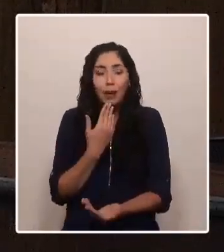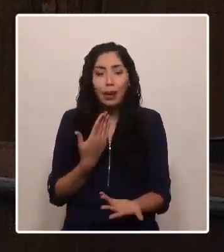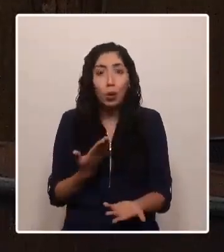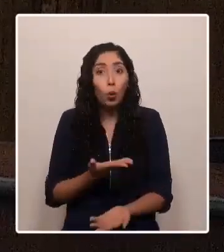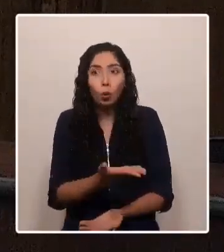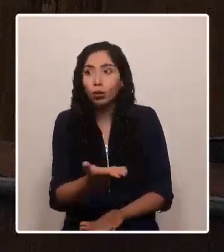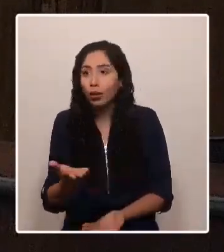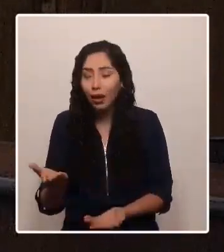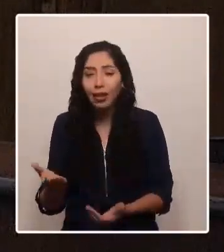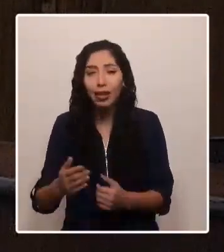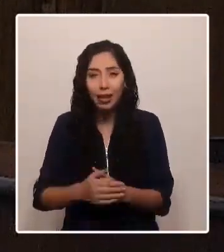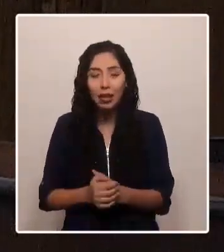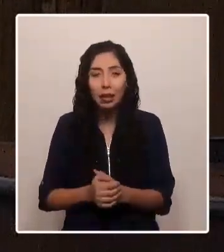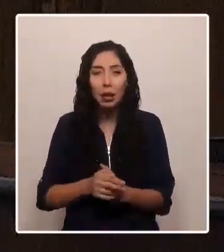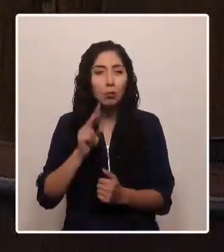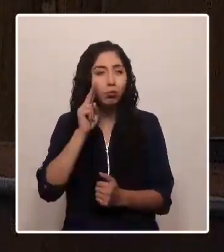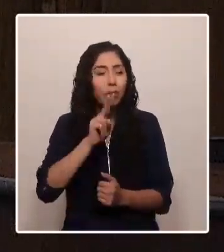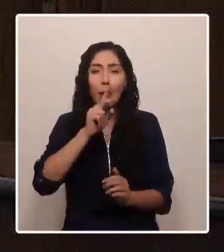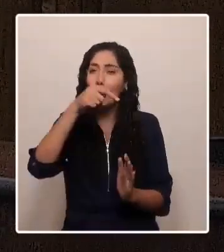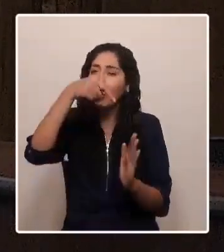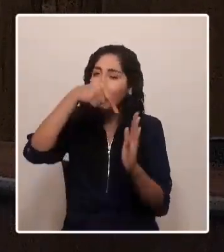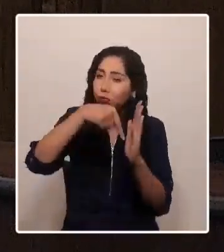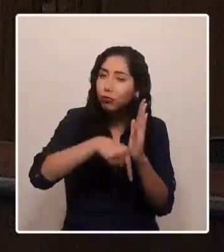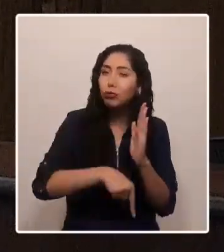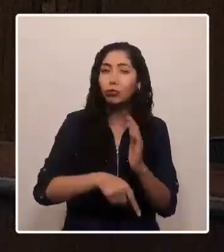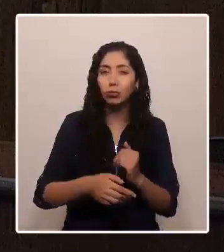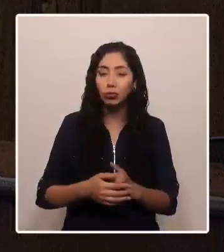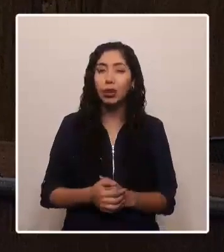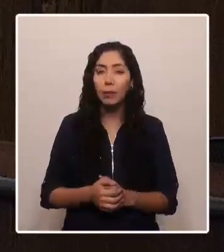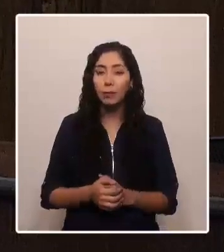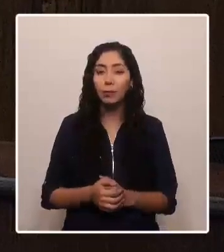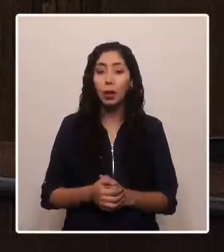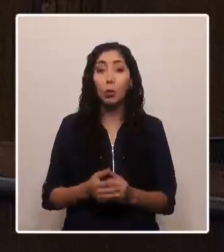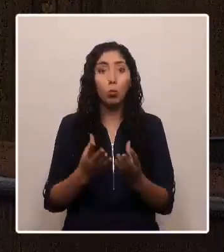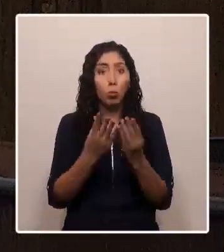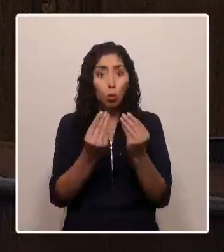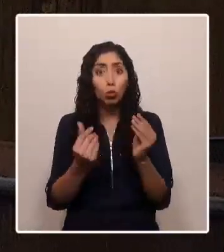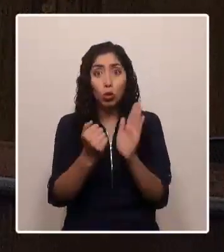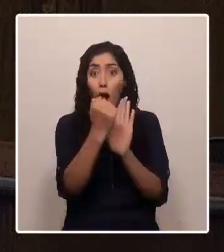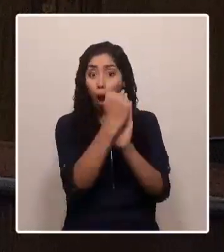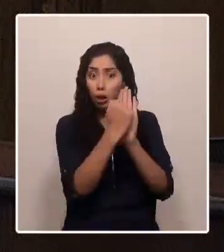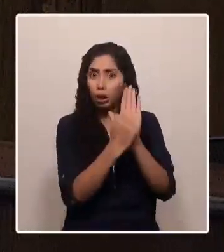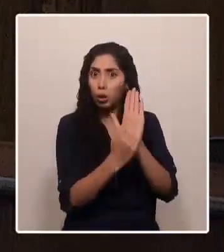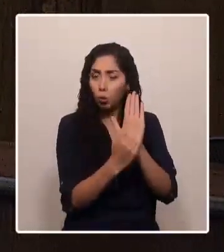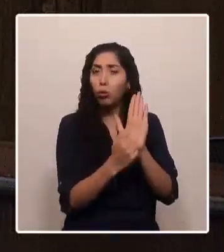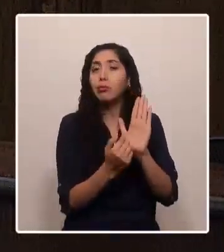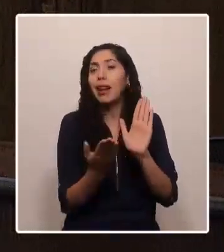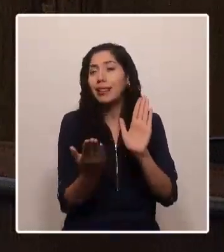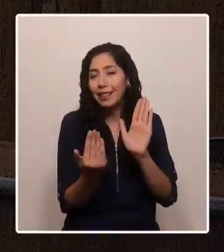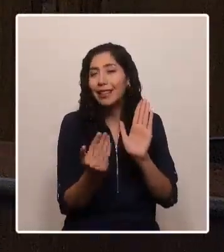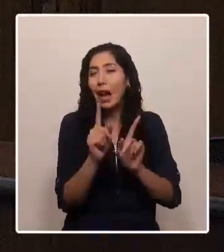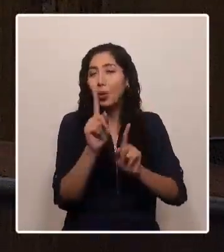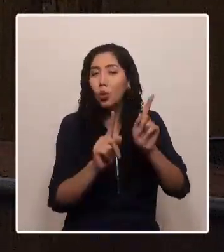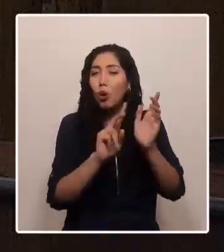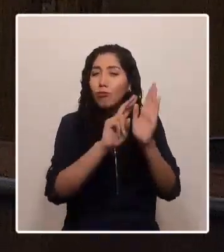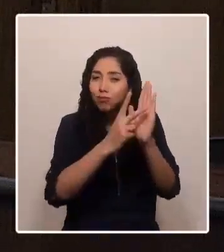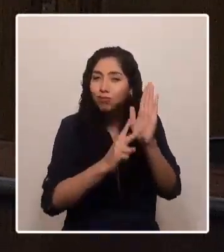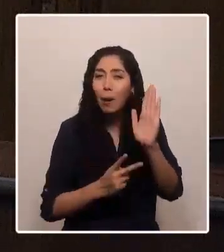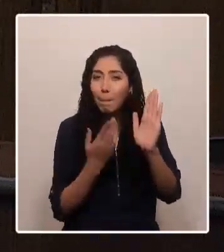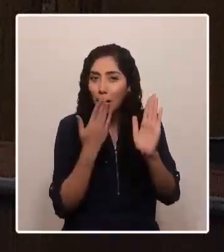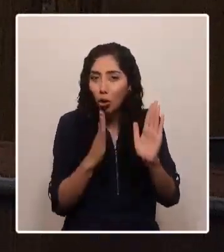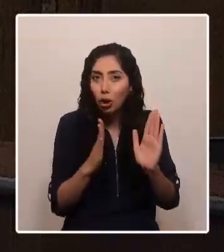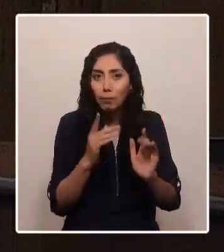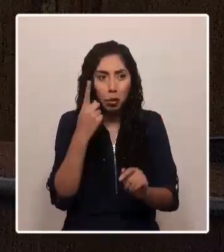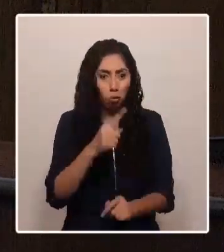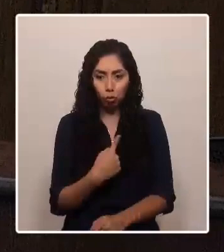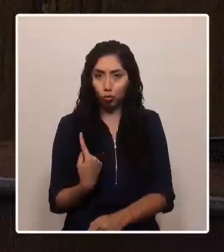dar una mirada profunda. Es altamente probable que muchos de estos artículos requieran mejoras, pero estamos disponibles para hacer todo lo